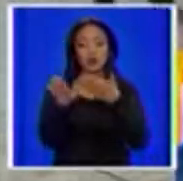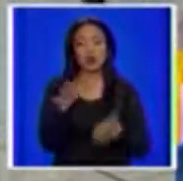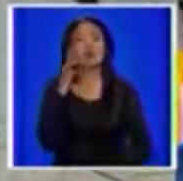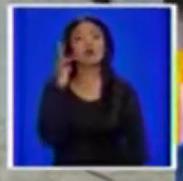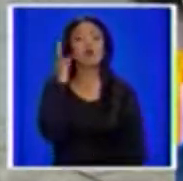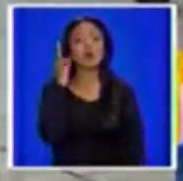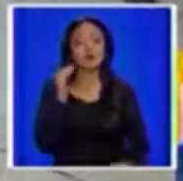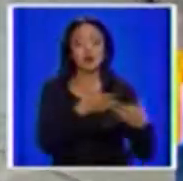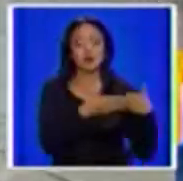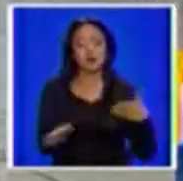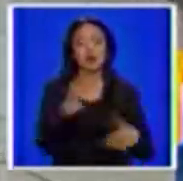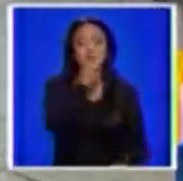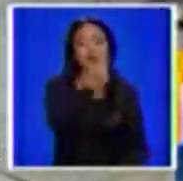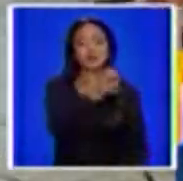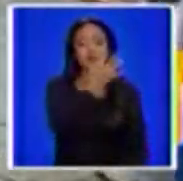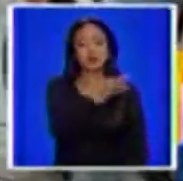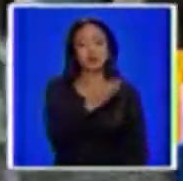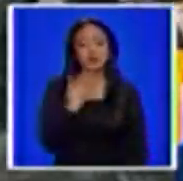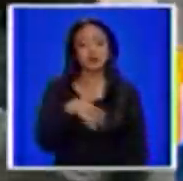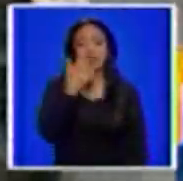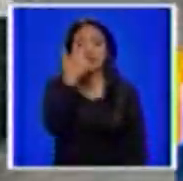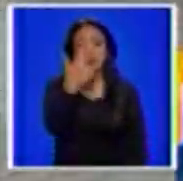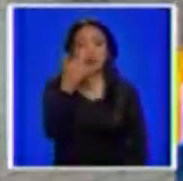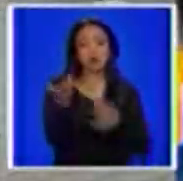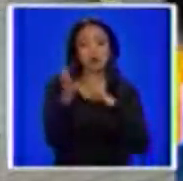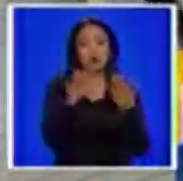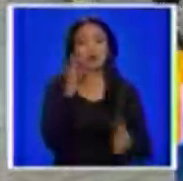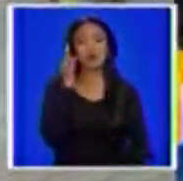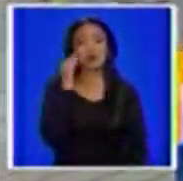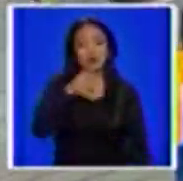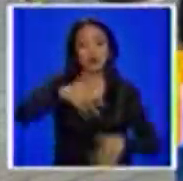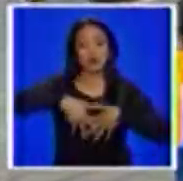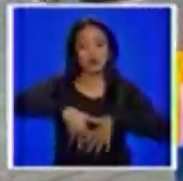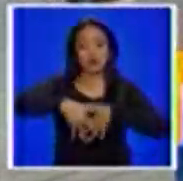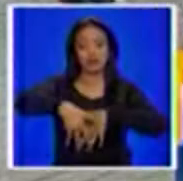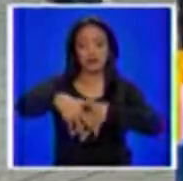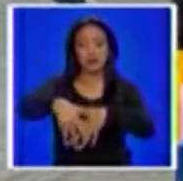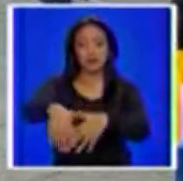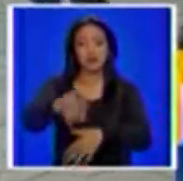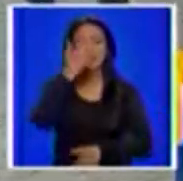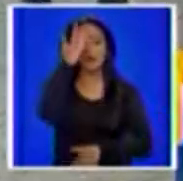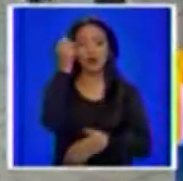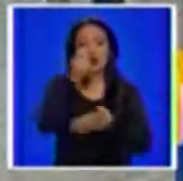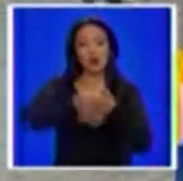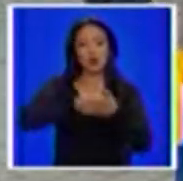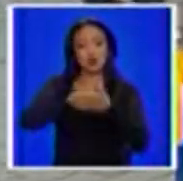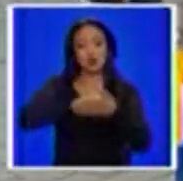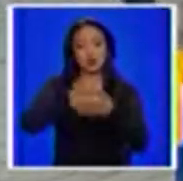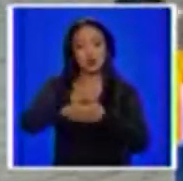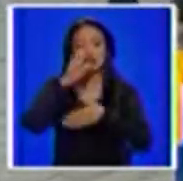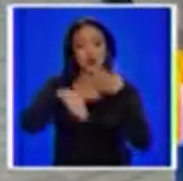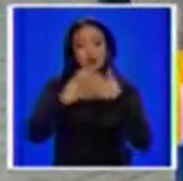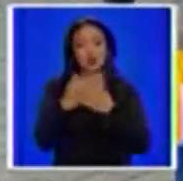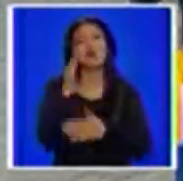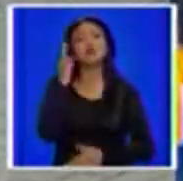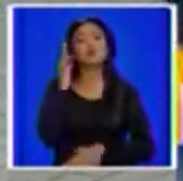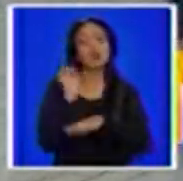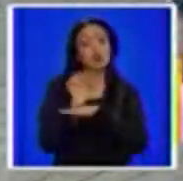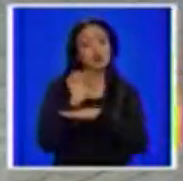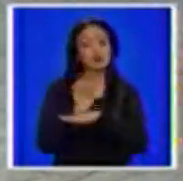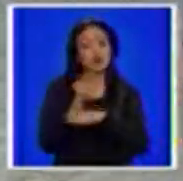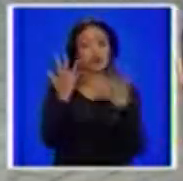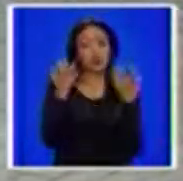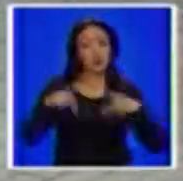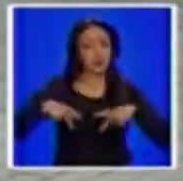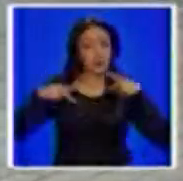que va del 2019 ya son 3 las víctimas. Esta marcha multitudinaria es por la lucha de todas las mujeres del Ecuador, porque vivas